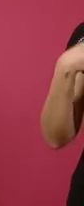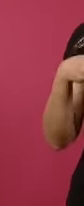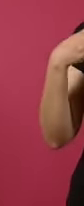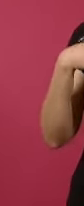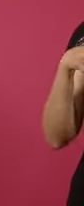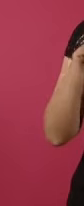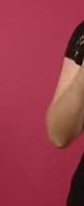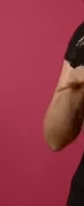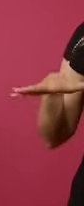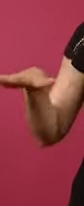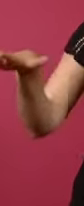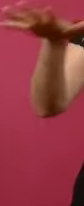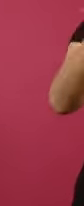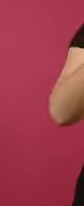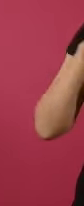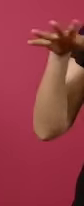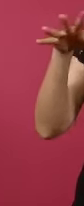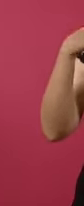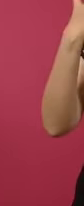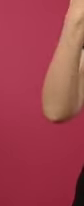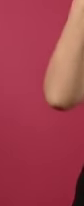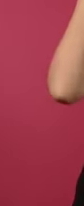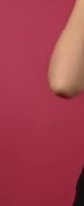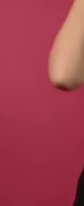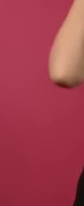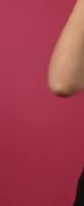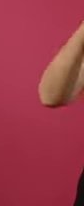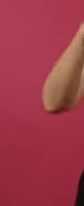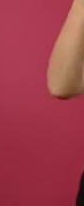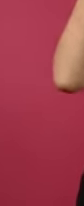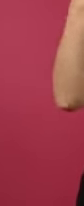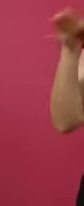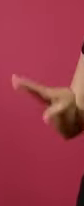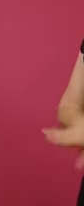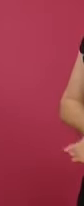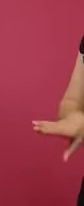tiene un instinto certero, se equivoca menos,